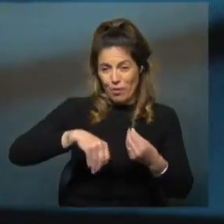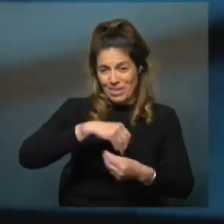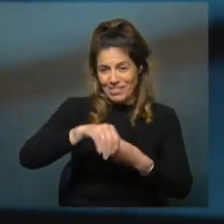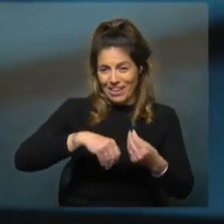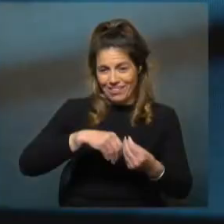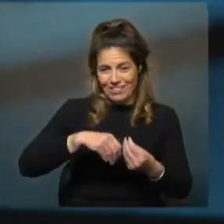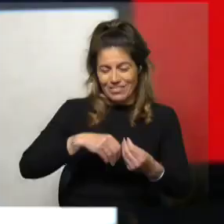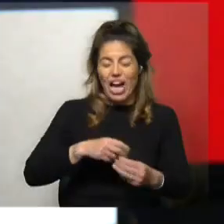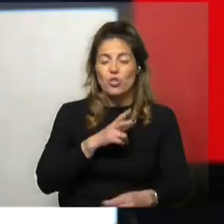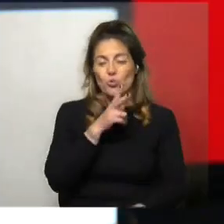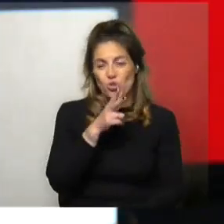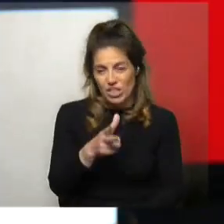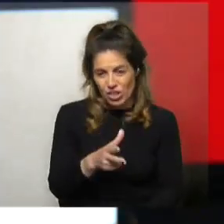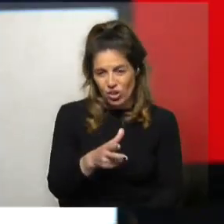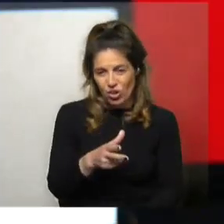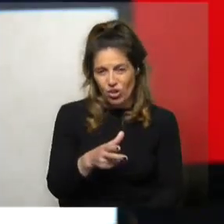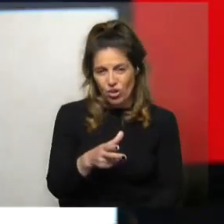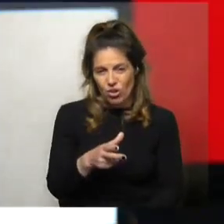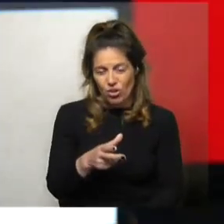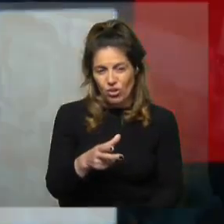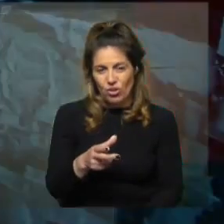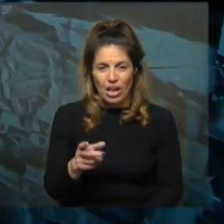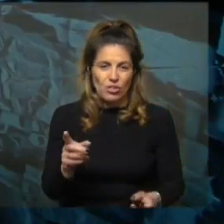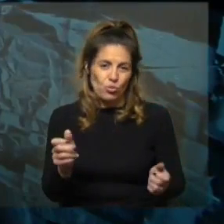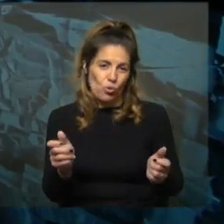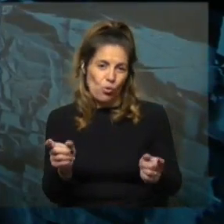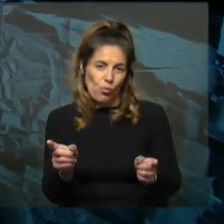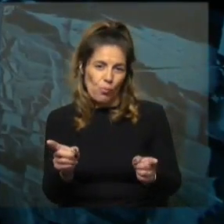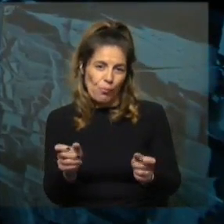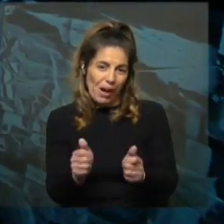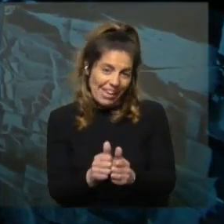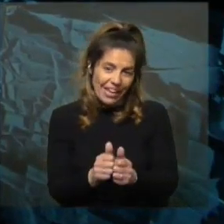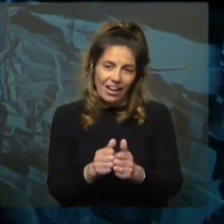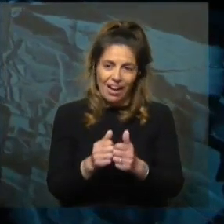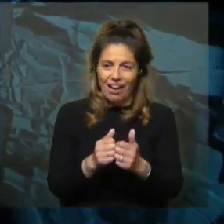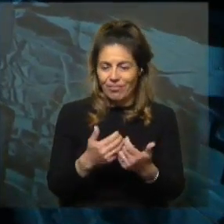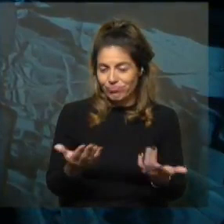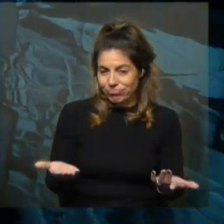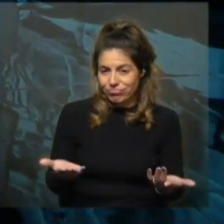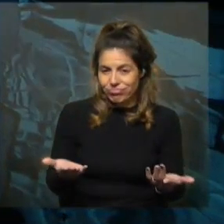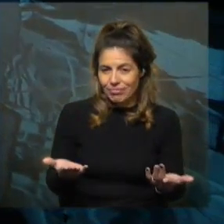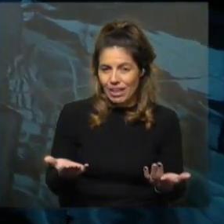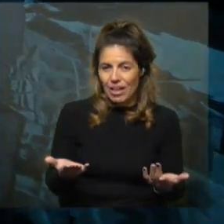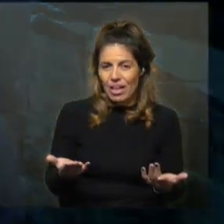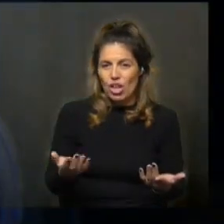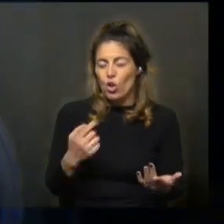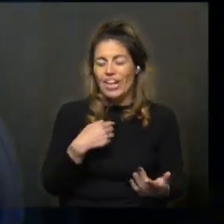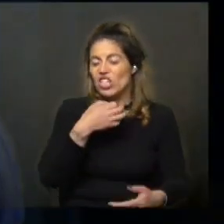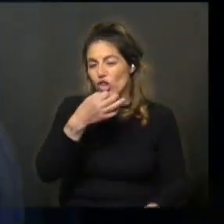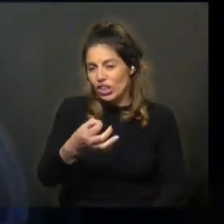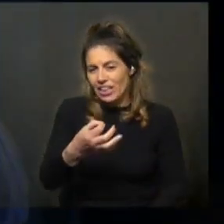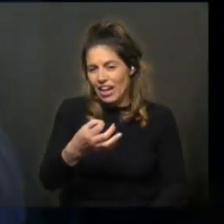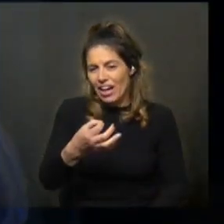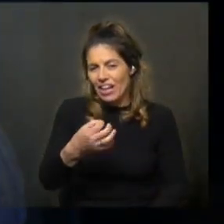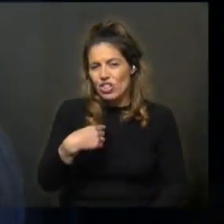no a sus hijos sus compañeras de sus compañeros este y y y no es que yo diga que que yo